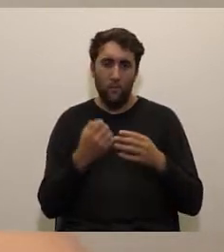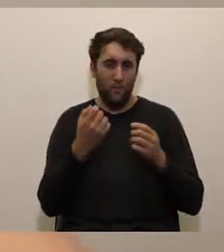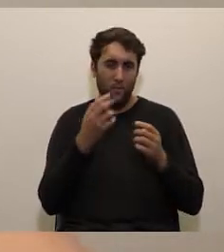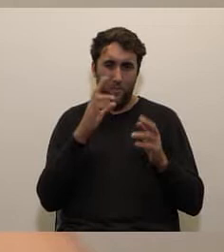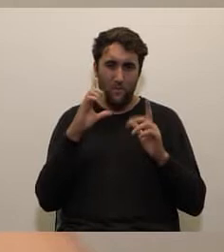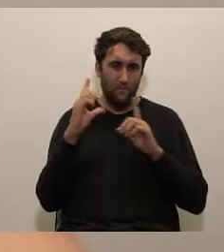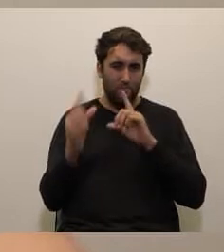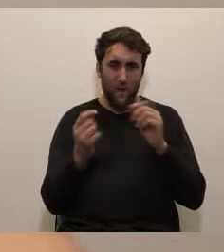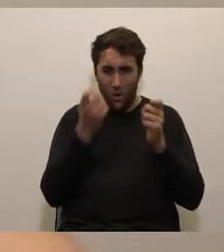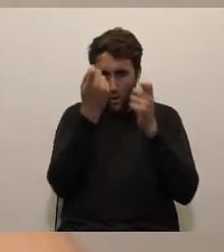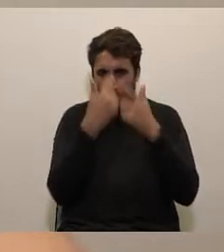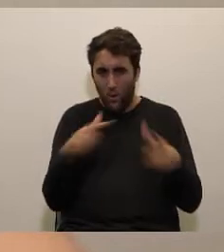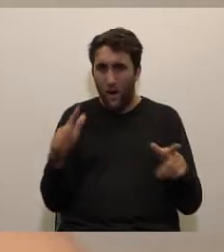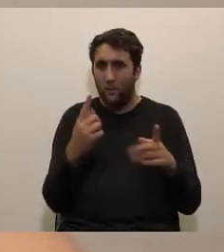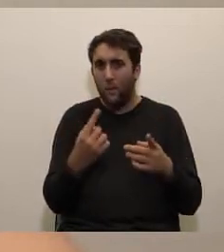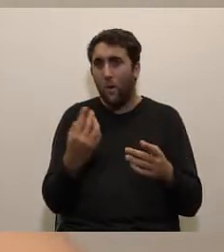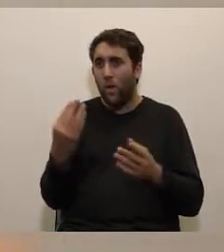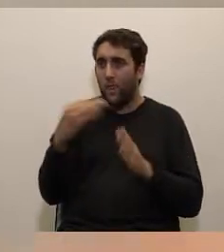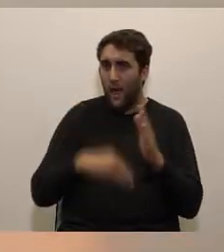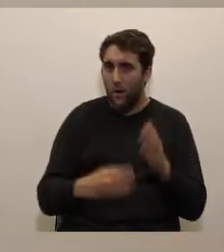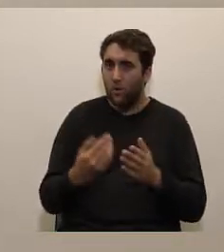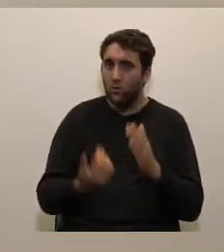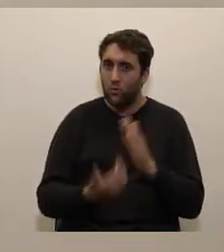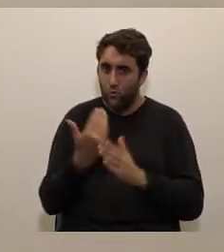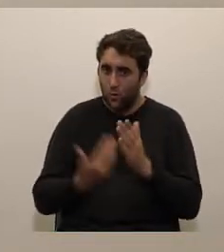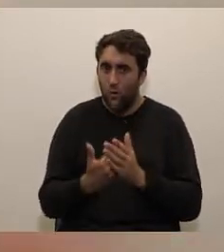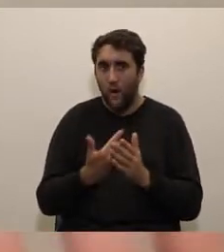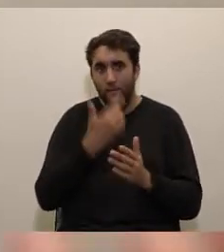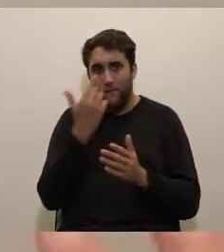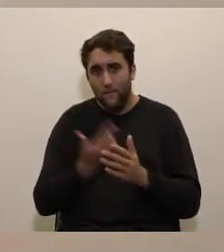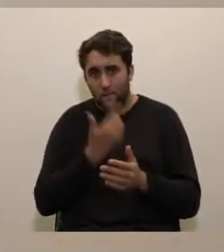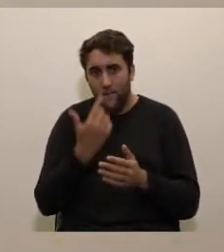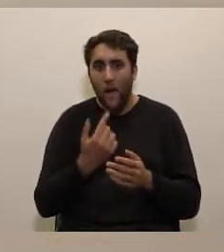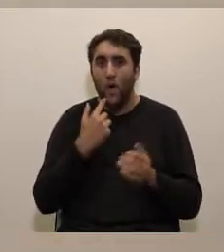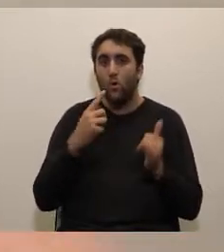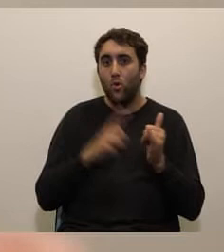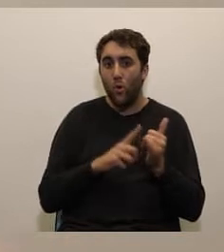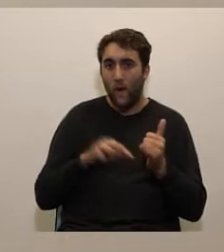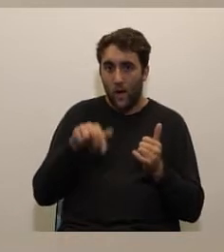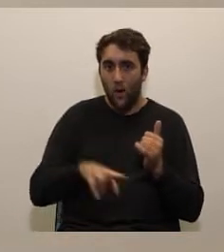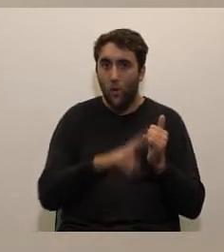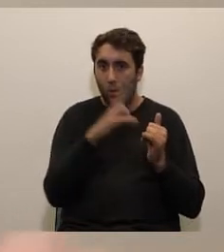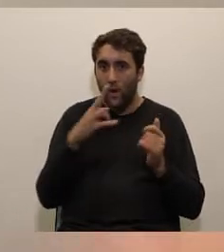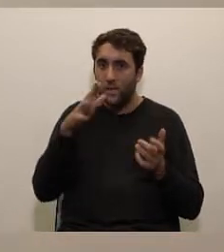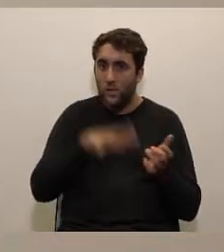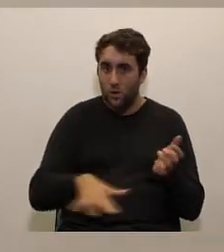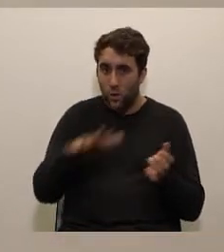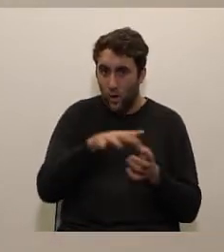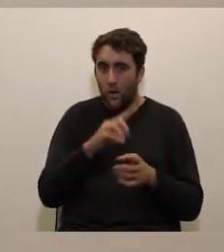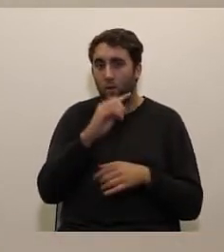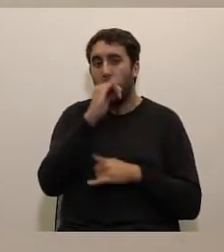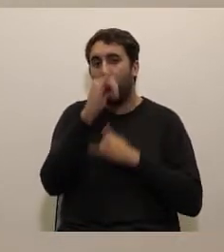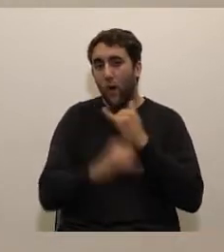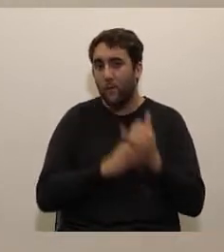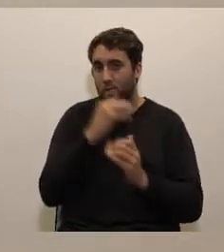rurales del país que están aportando información increíble y se cuelgan, y hay un par de youtubers uruguayos que están en esas zonas y generando